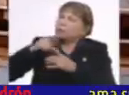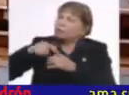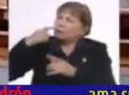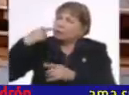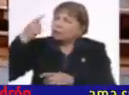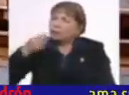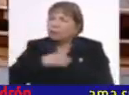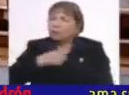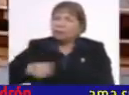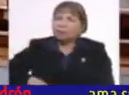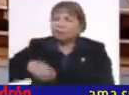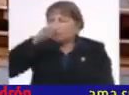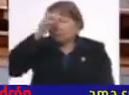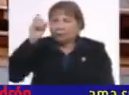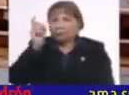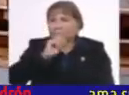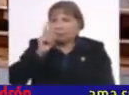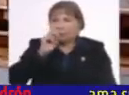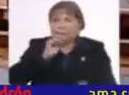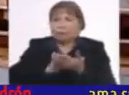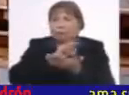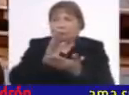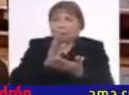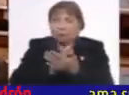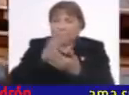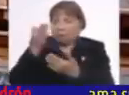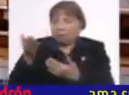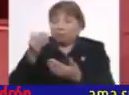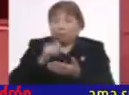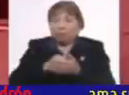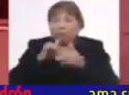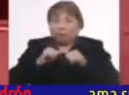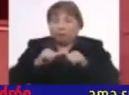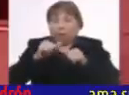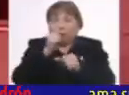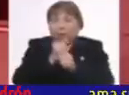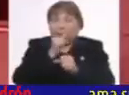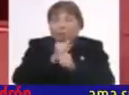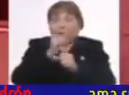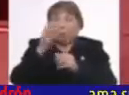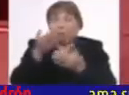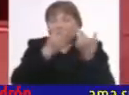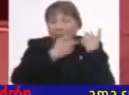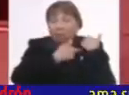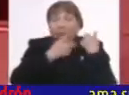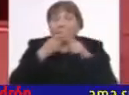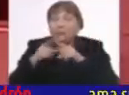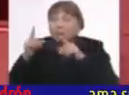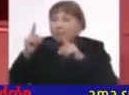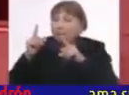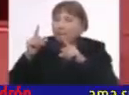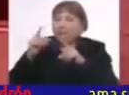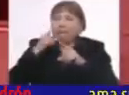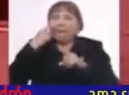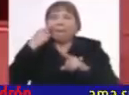castillo le dijo que que no va a haber ningún problema que usted tiene que continuar hacer su trabajo que le corresponde sin embargo el señor